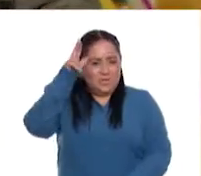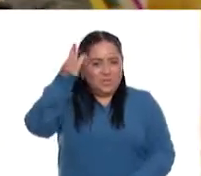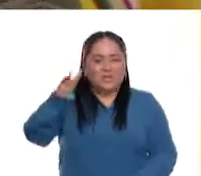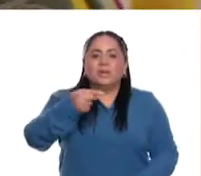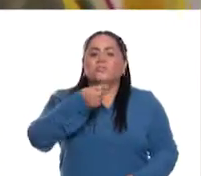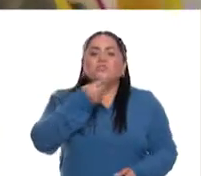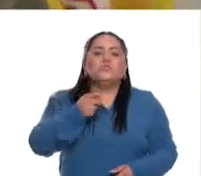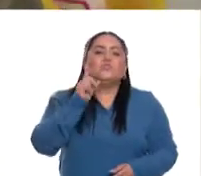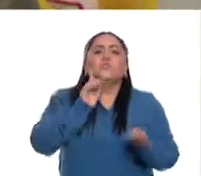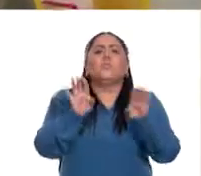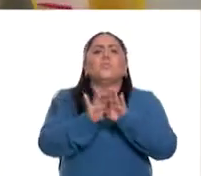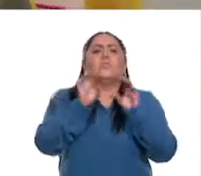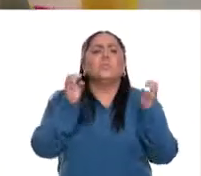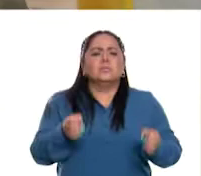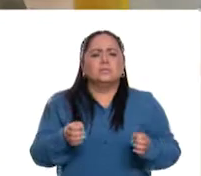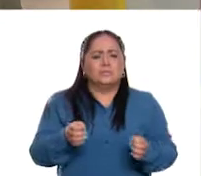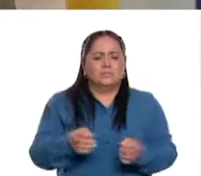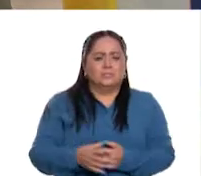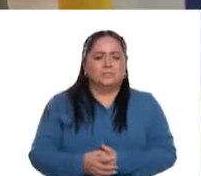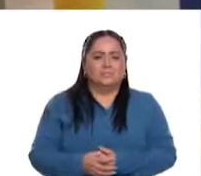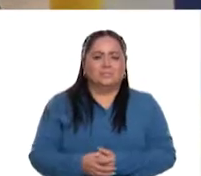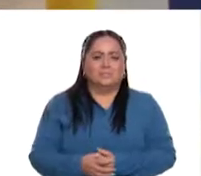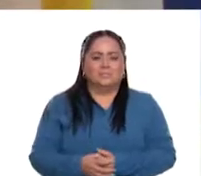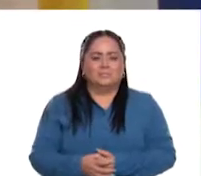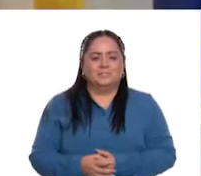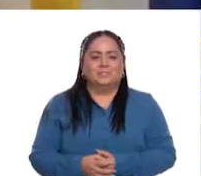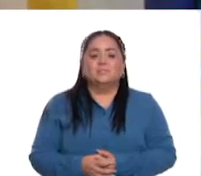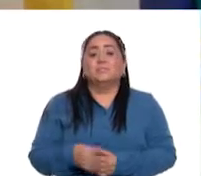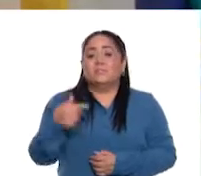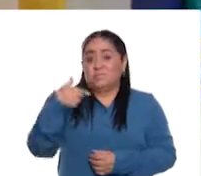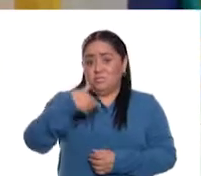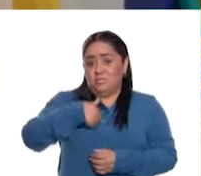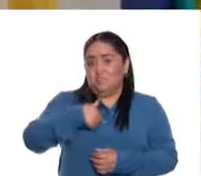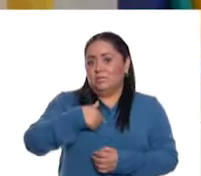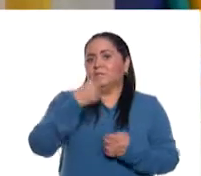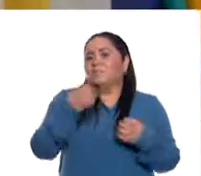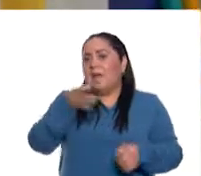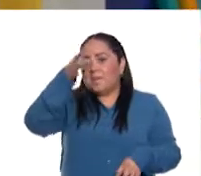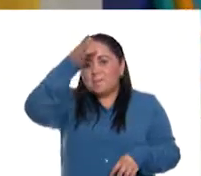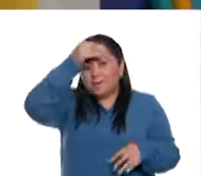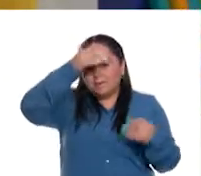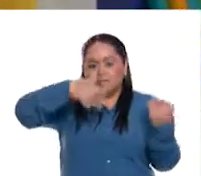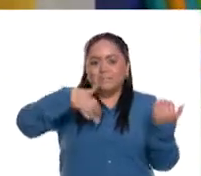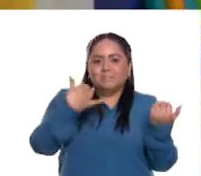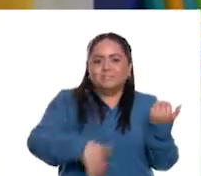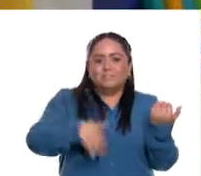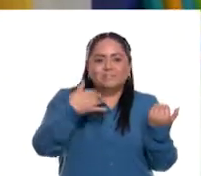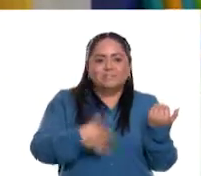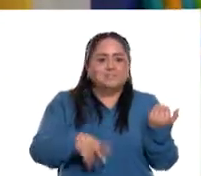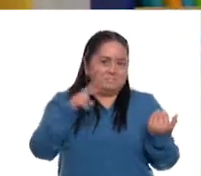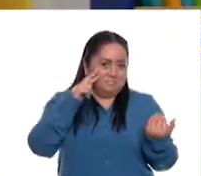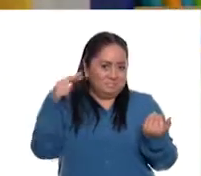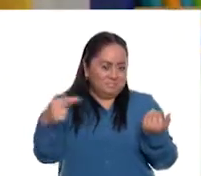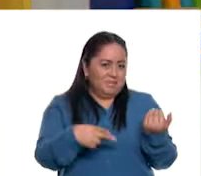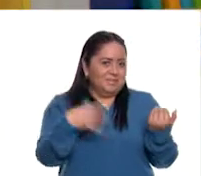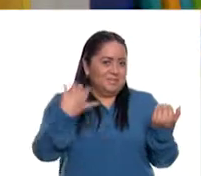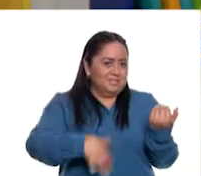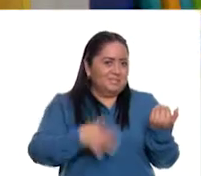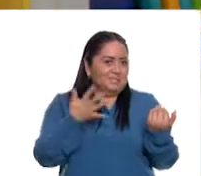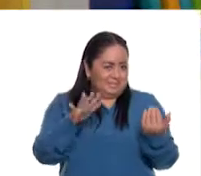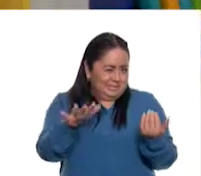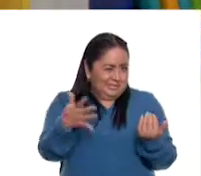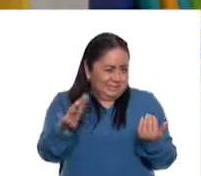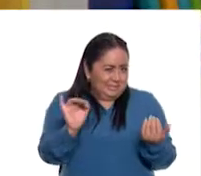niñas y niños, ¿cómo están? Hoy yo estoy aprendiendo a tocar el ukulele, ¿cómo ven? Ahí voy,